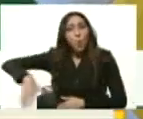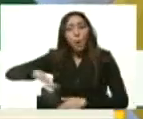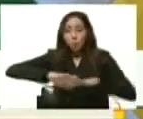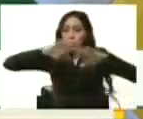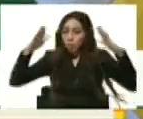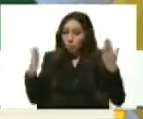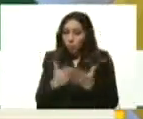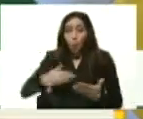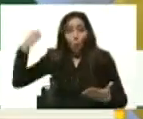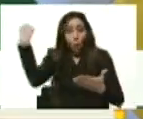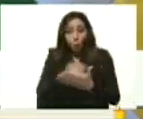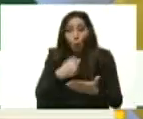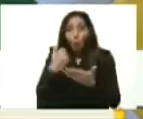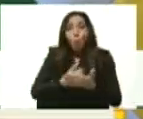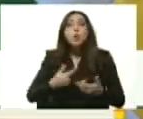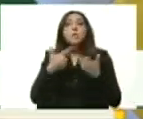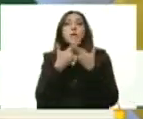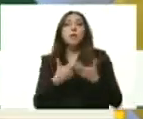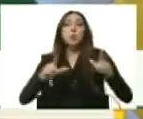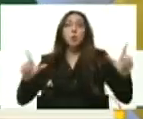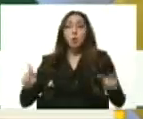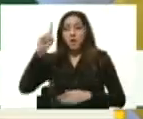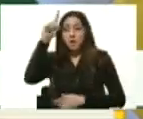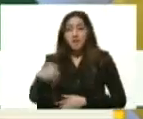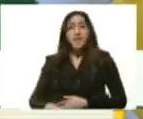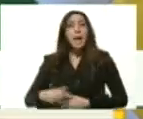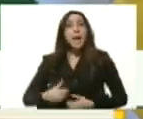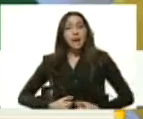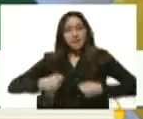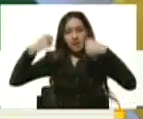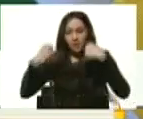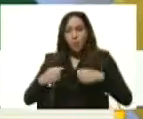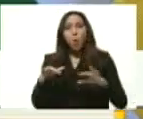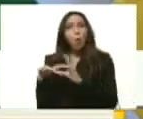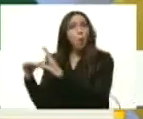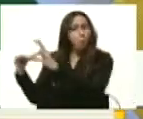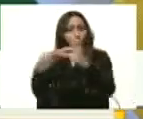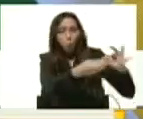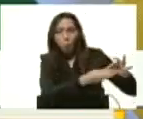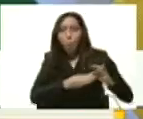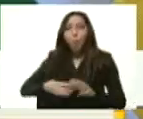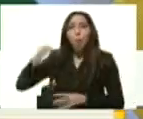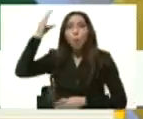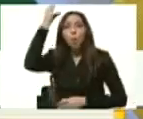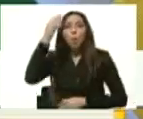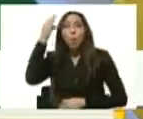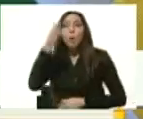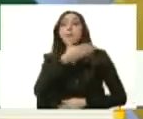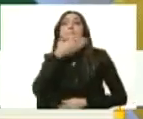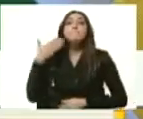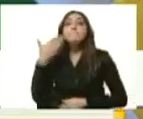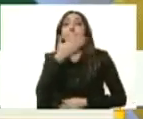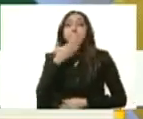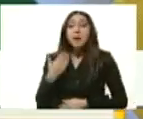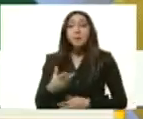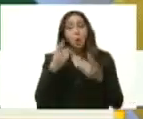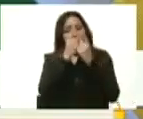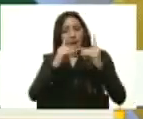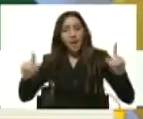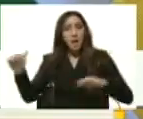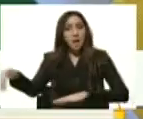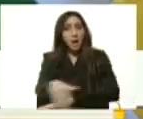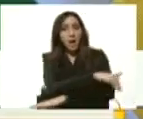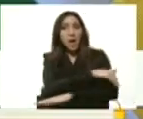que luchan por su liberación, así como su valentía, unidad y conciencia para recuperar la democracia en las calles y